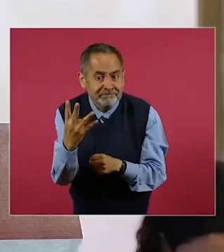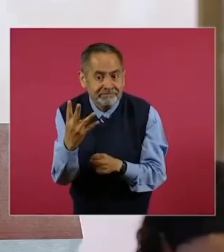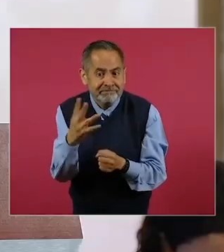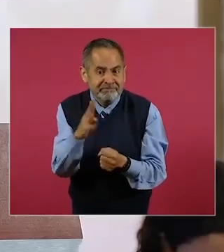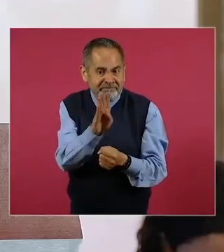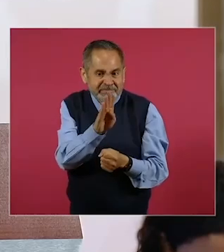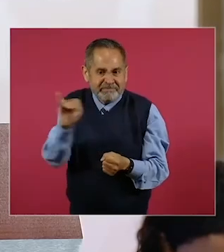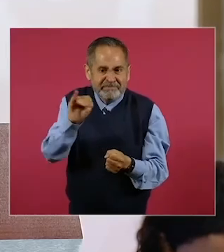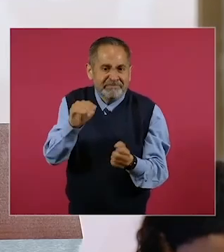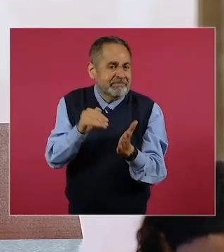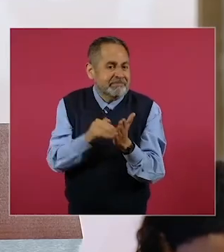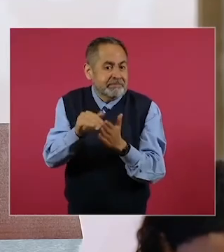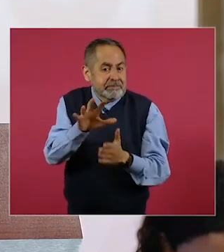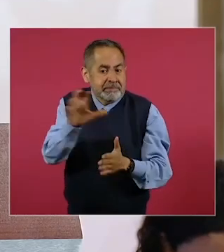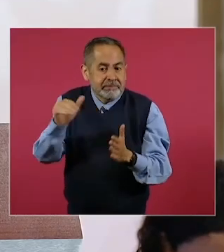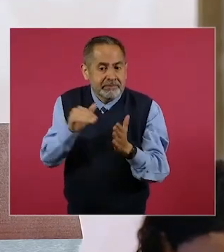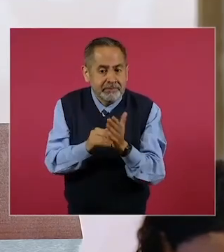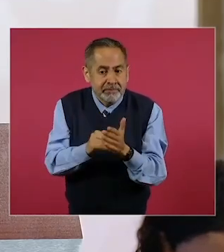4,500000